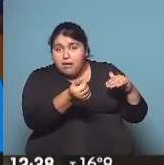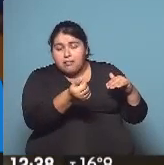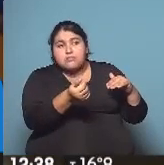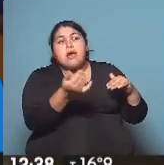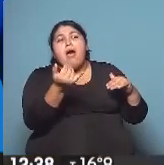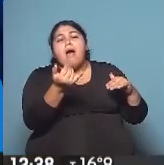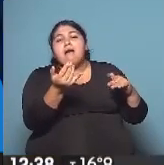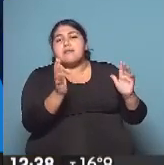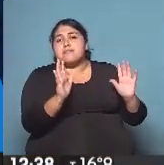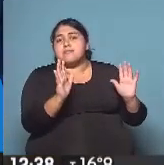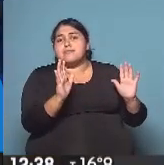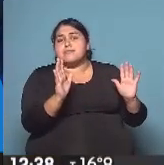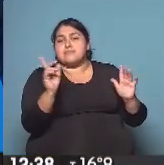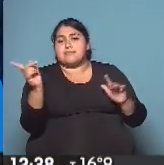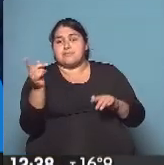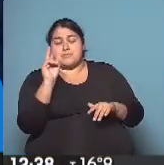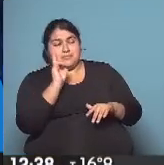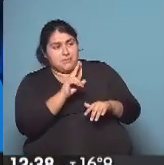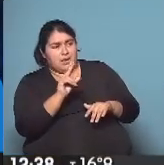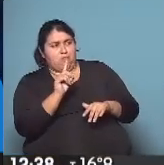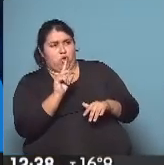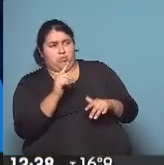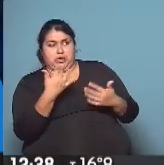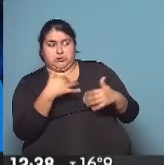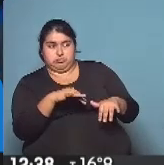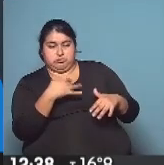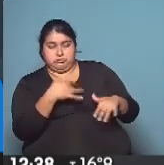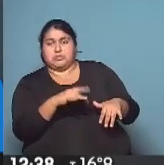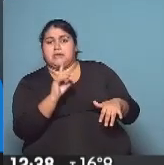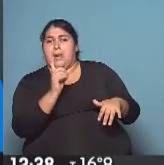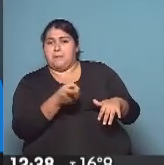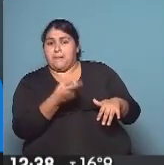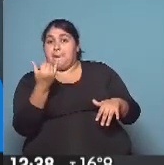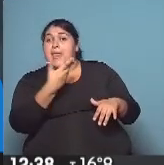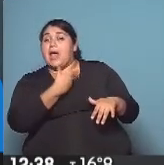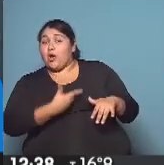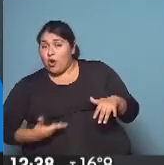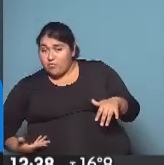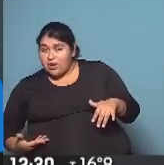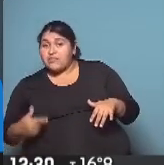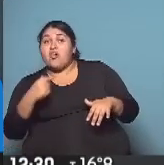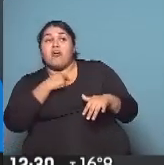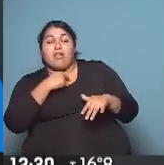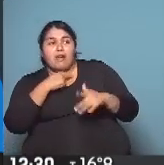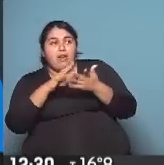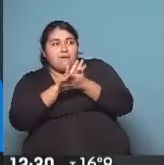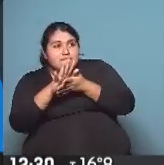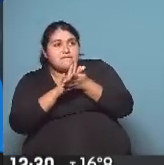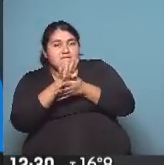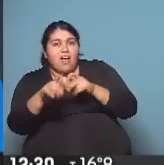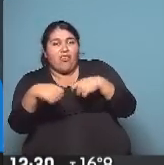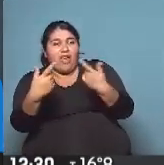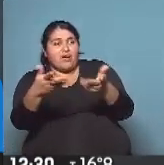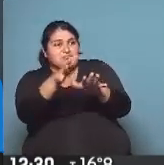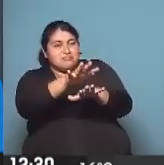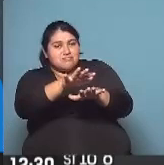Sí, igual es complejo, porque lo que decía Esteban, y ya para terminar, por un lado hay gobiernos que intentan satisfacer las necesidades de una población, pero también